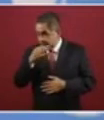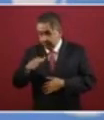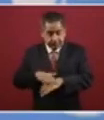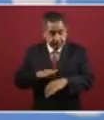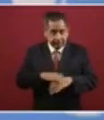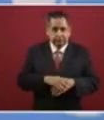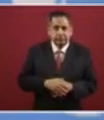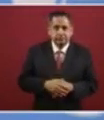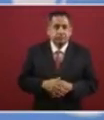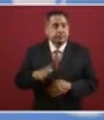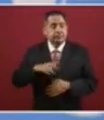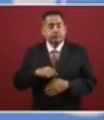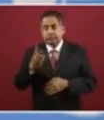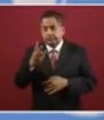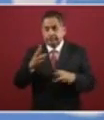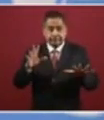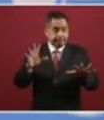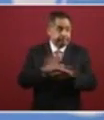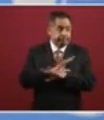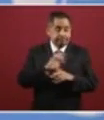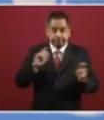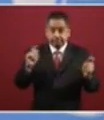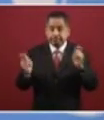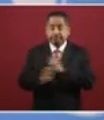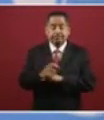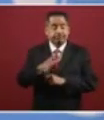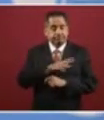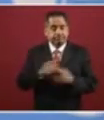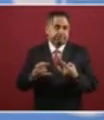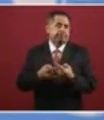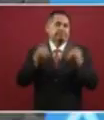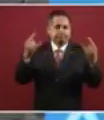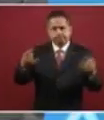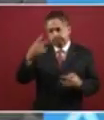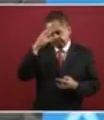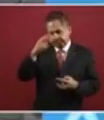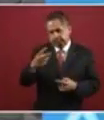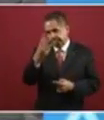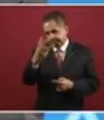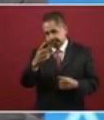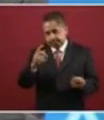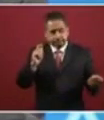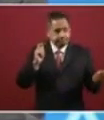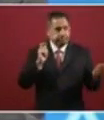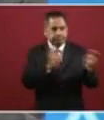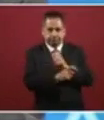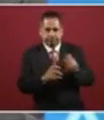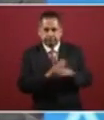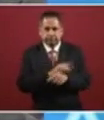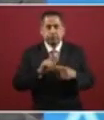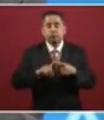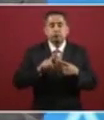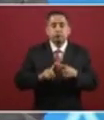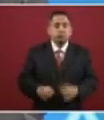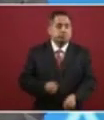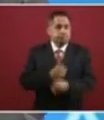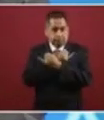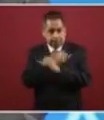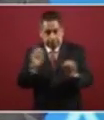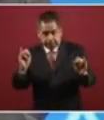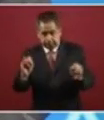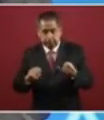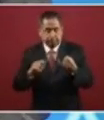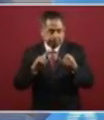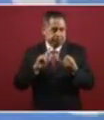que han habido tres grandes transformaciones en la historia de nuestro país del movimiento de independencia nacional